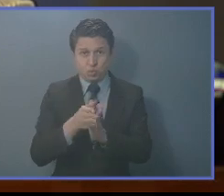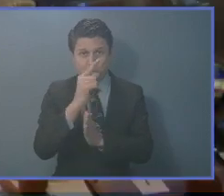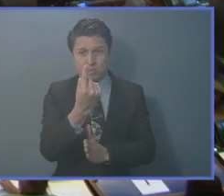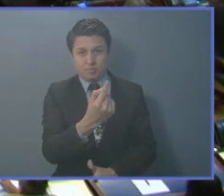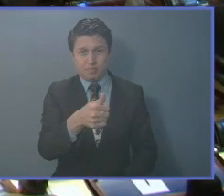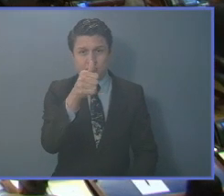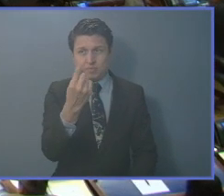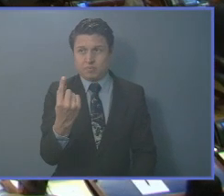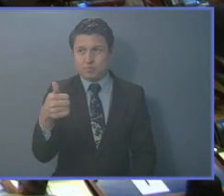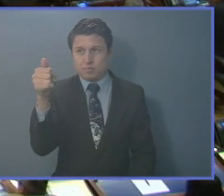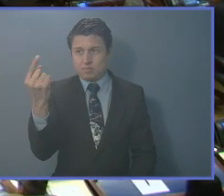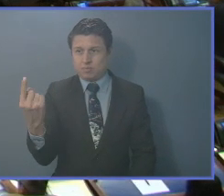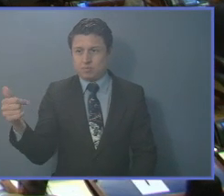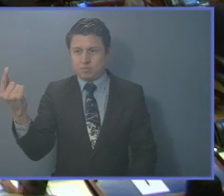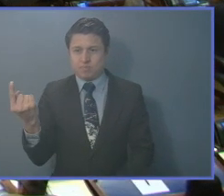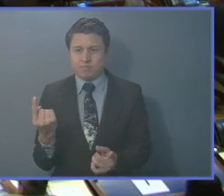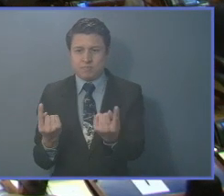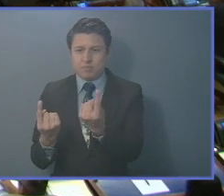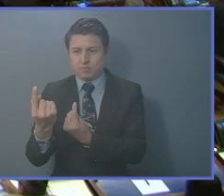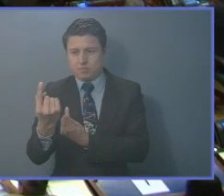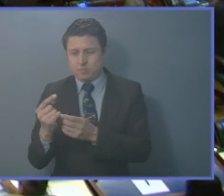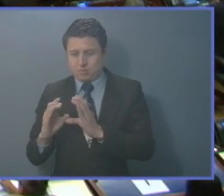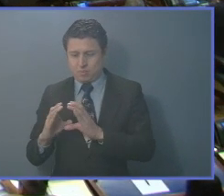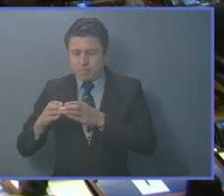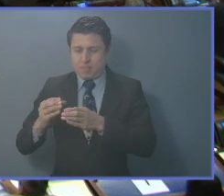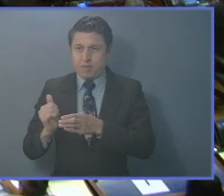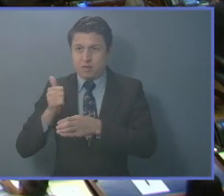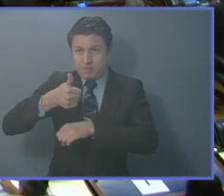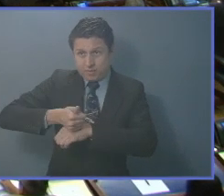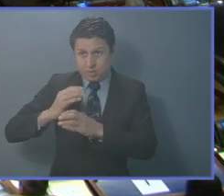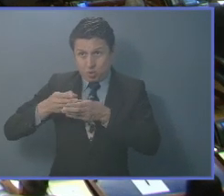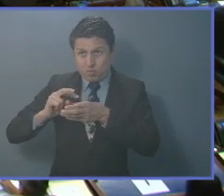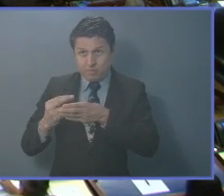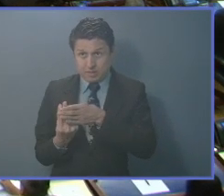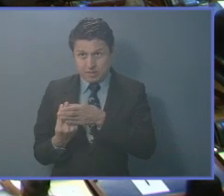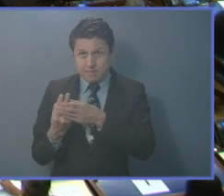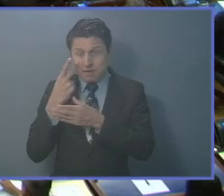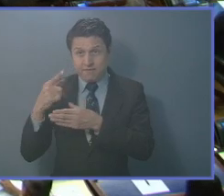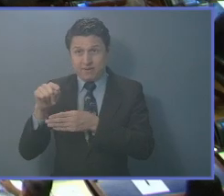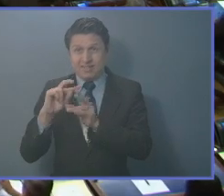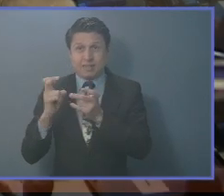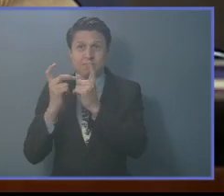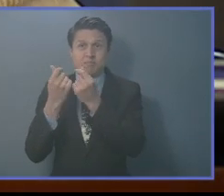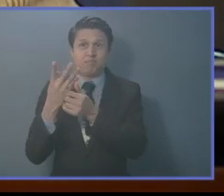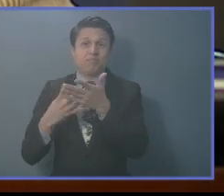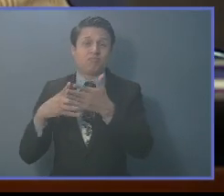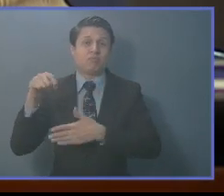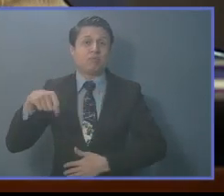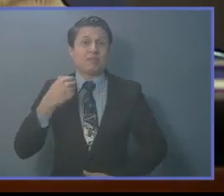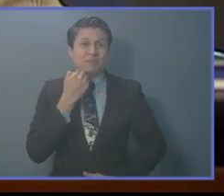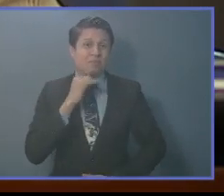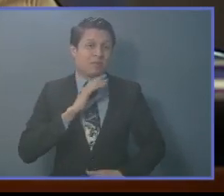Multidisciplinario Contralor de las estrategias, planes, protocolos, acciones y presupuestos de la actual pandemia